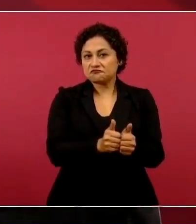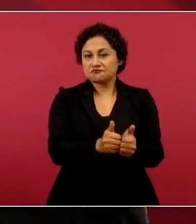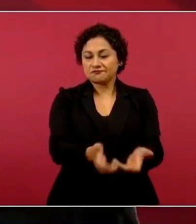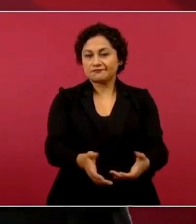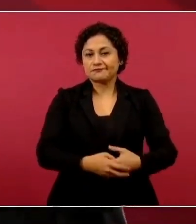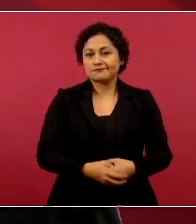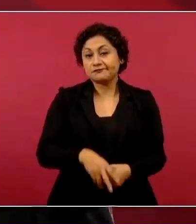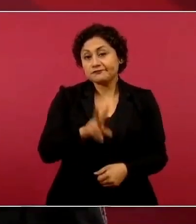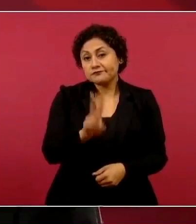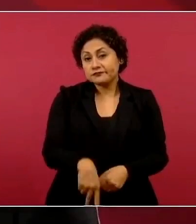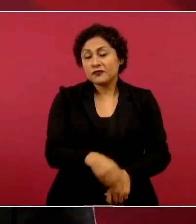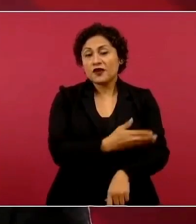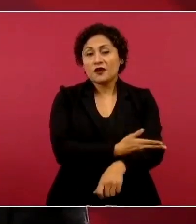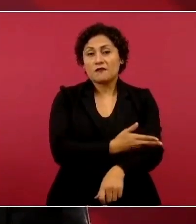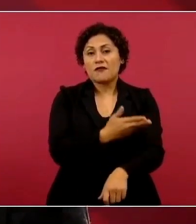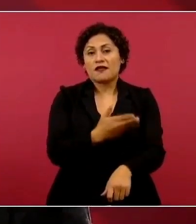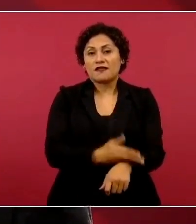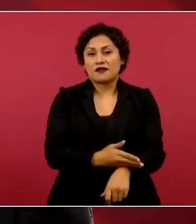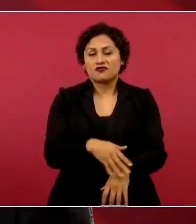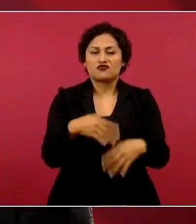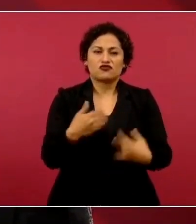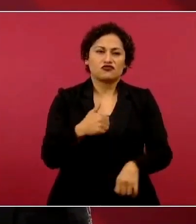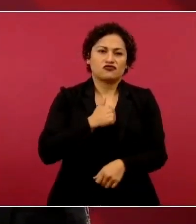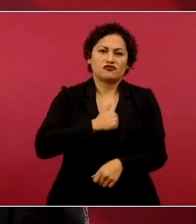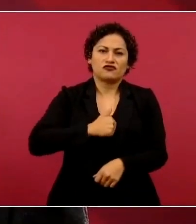Víctima de una pandilla de rufianes.